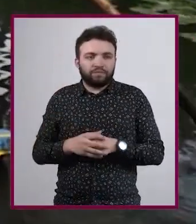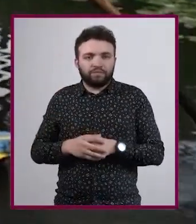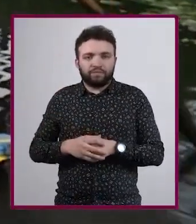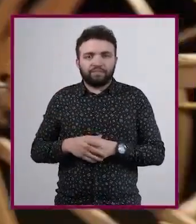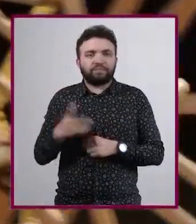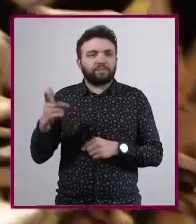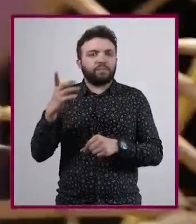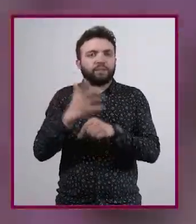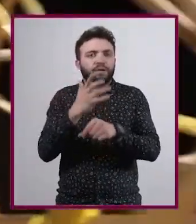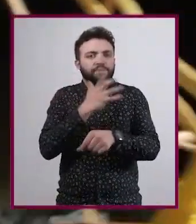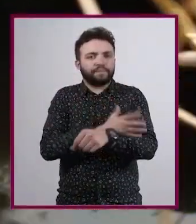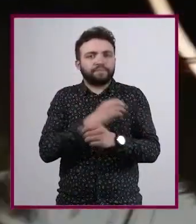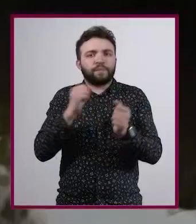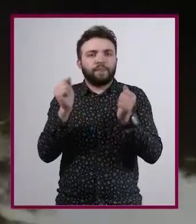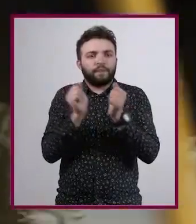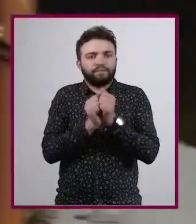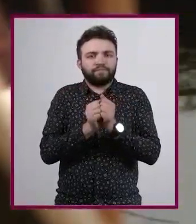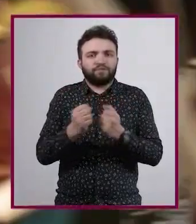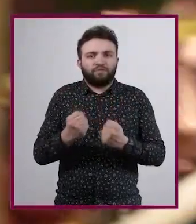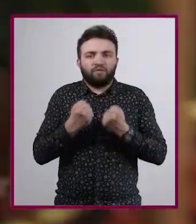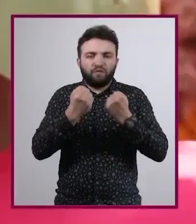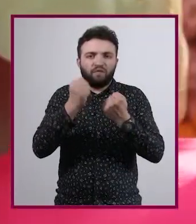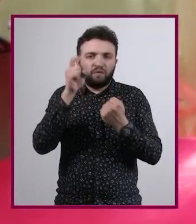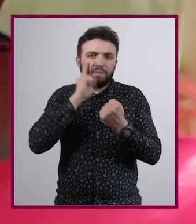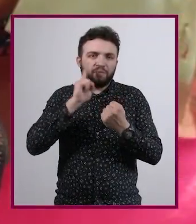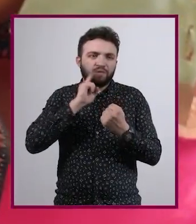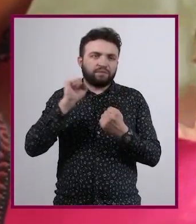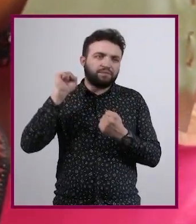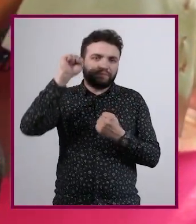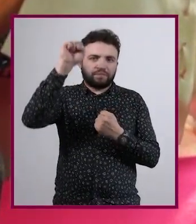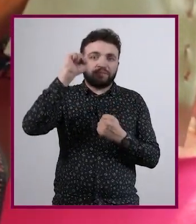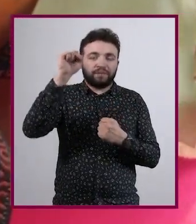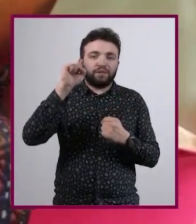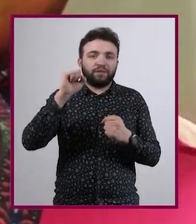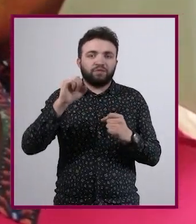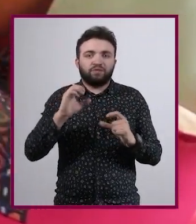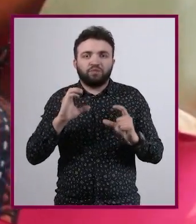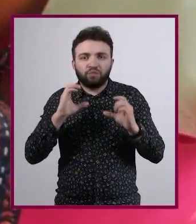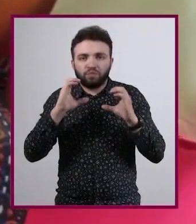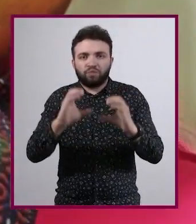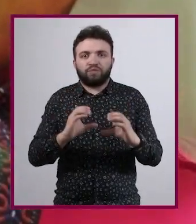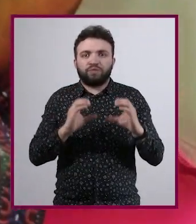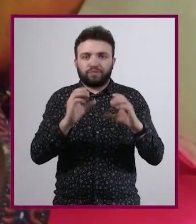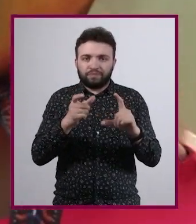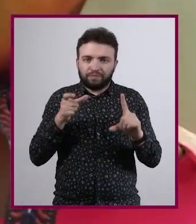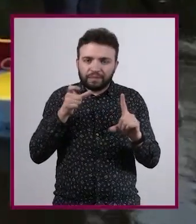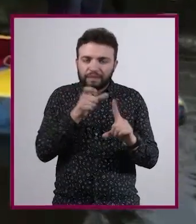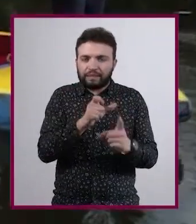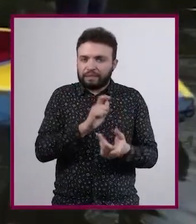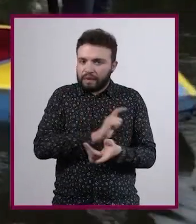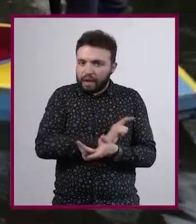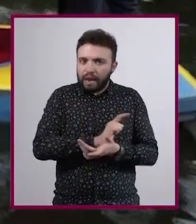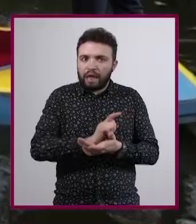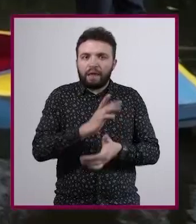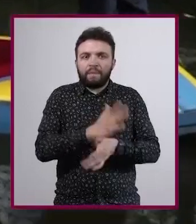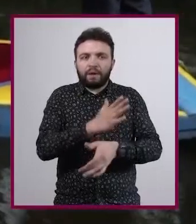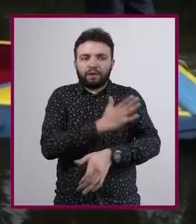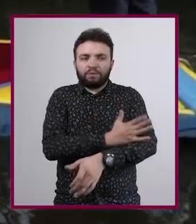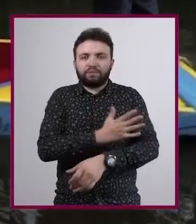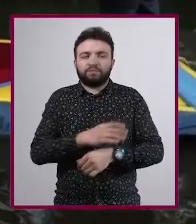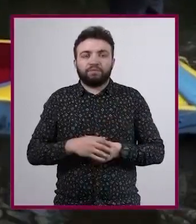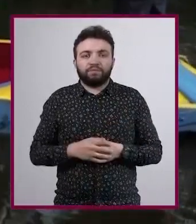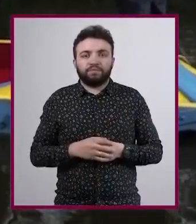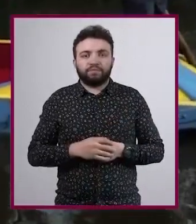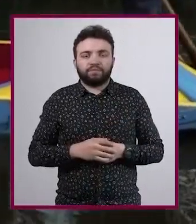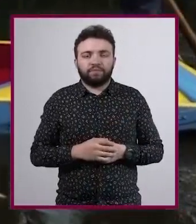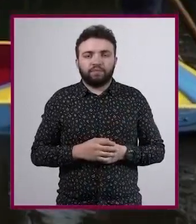de otras fuerzas femeninas que la cuidan, que la limpian y que la acompañan.